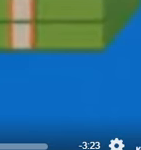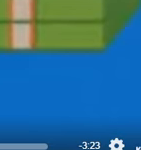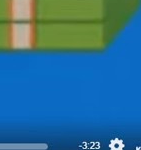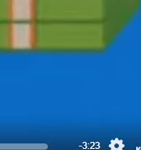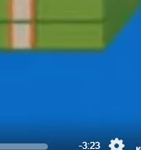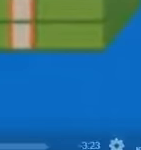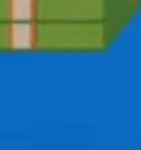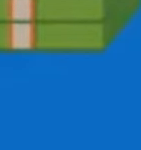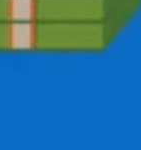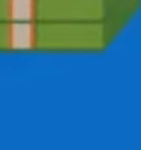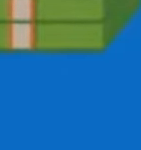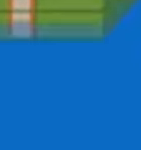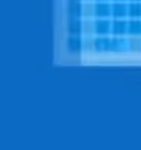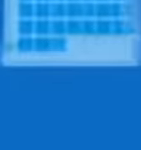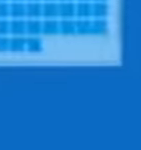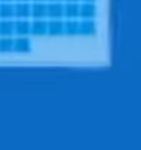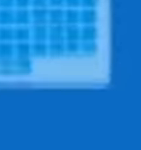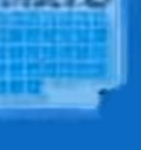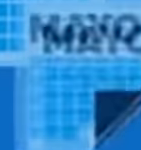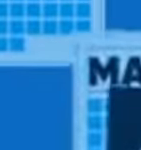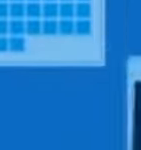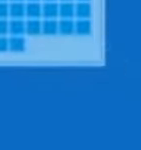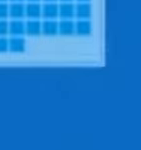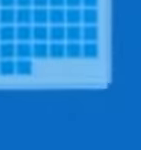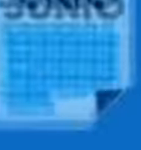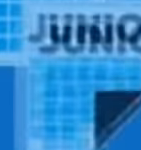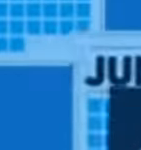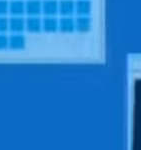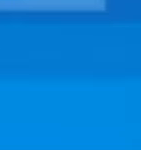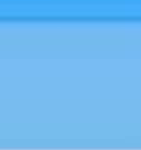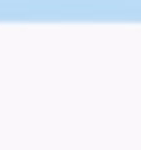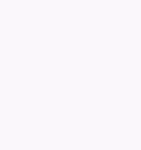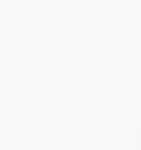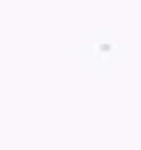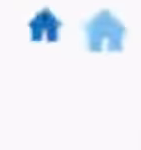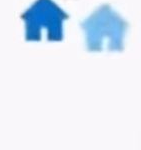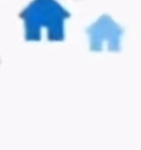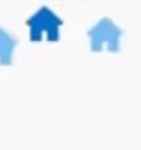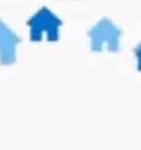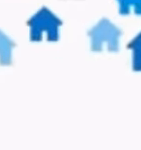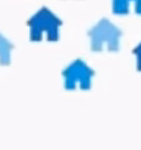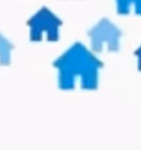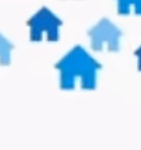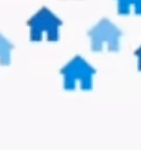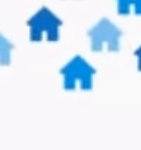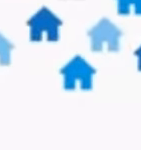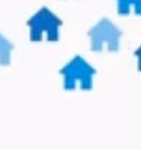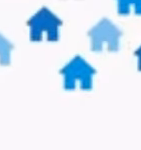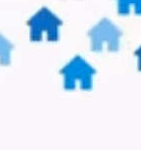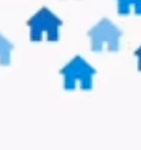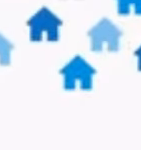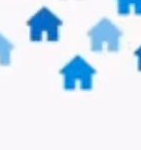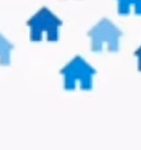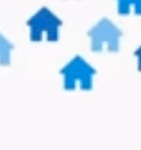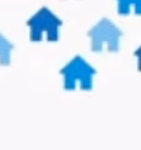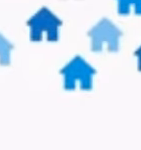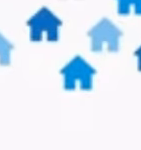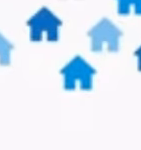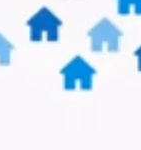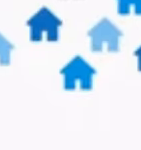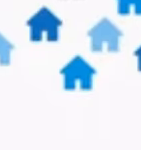se estarán entregando hasta 1,000 quetzales de forma mensual durante los próximos 3 meses. El apoyo económico estará llegando a más de 2